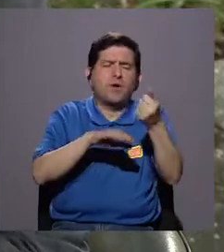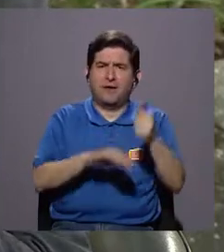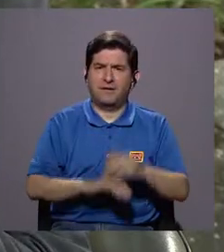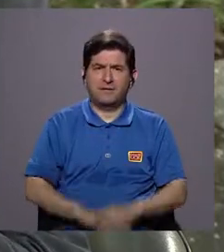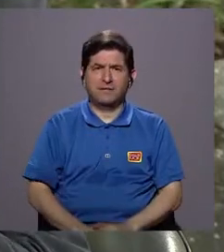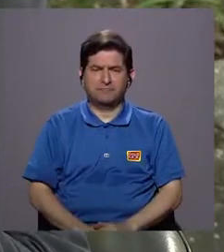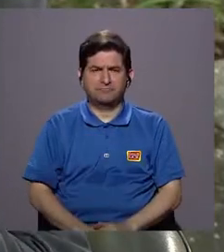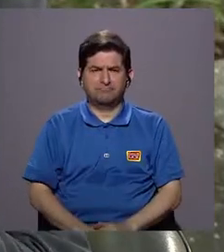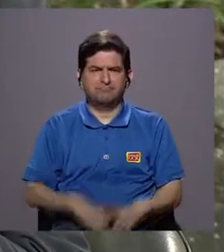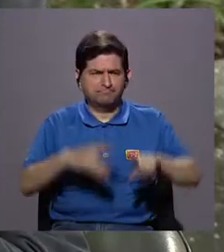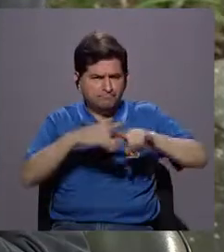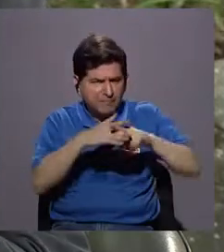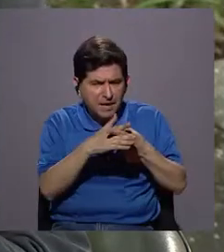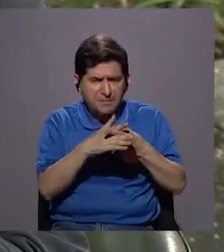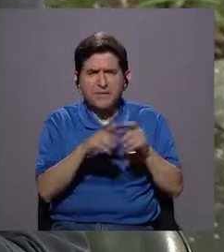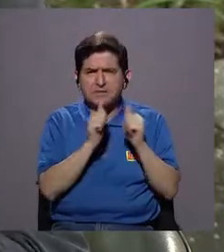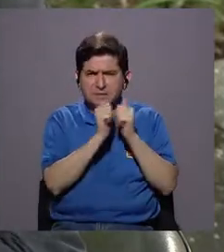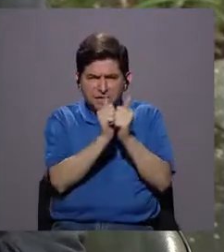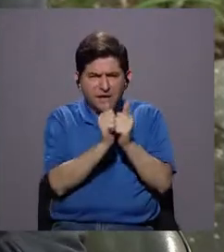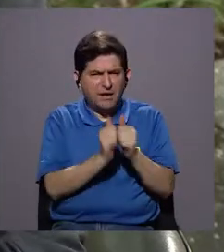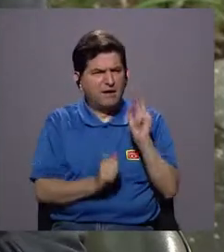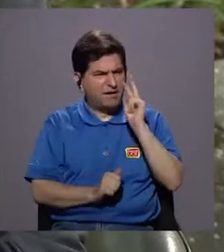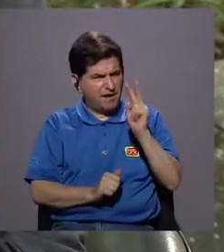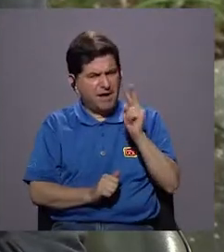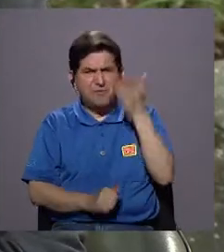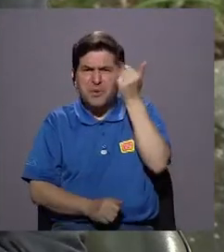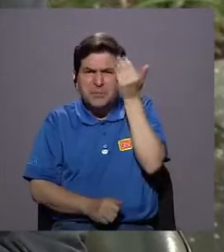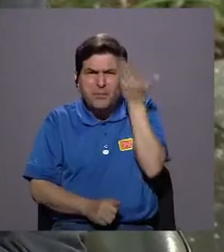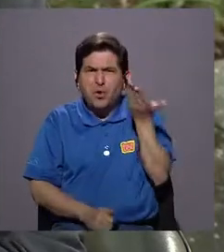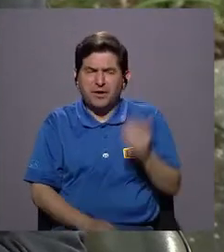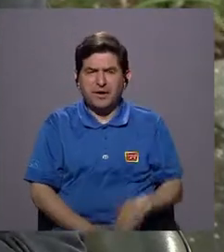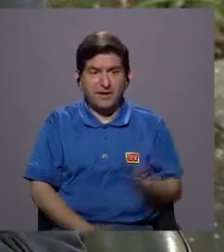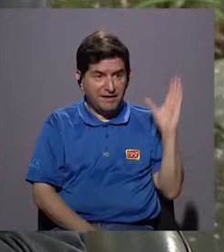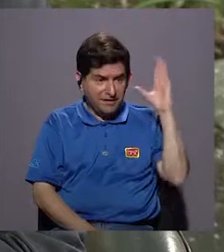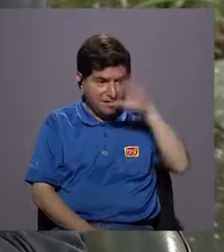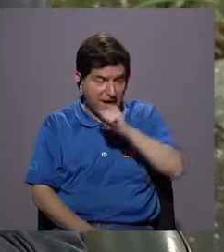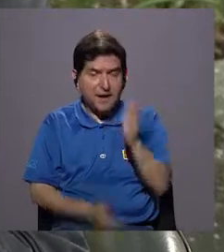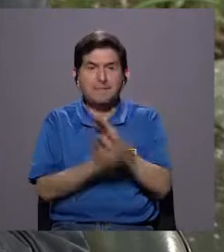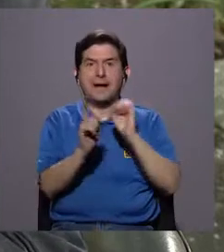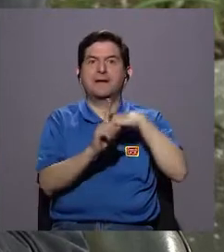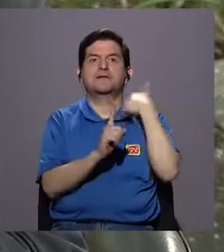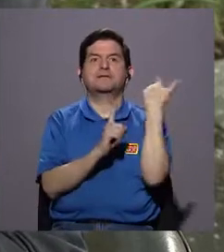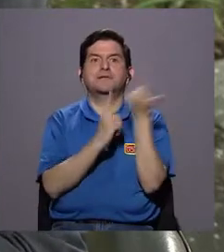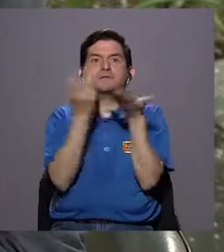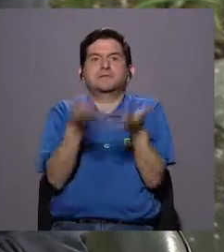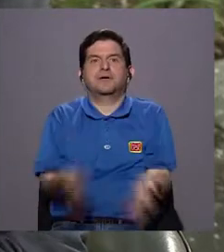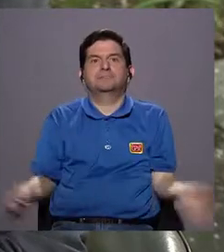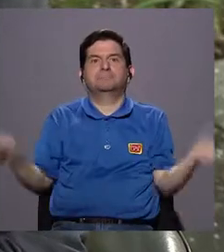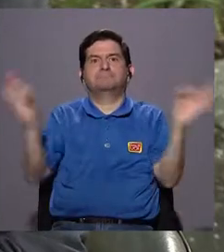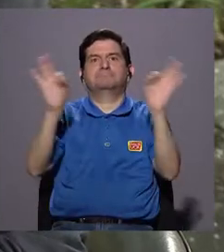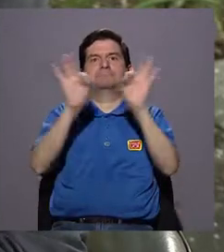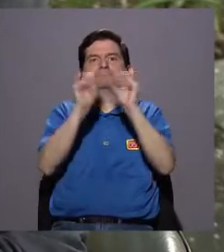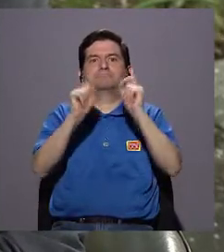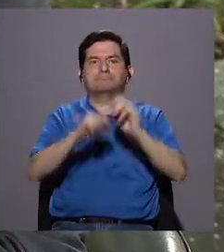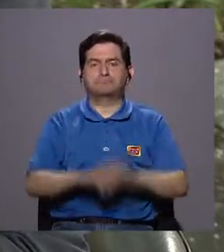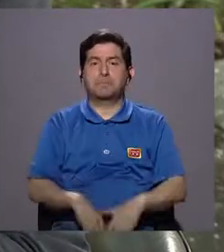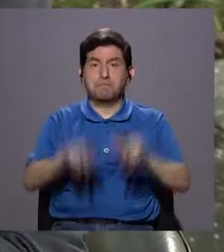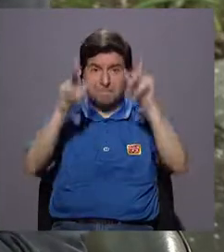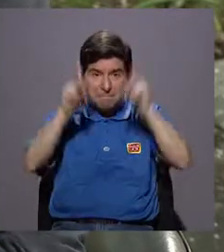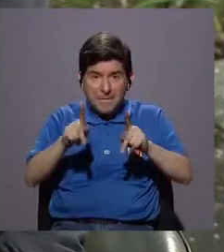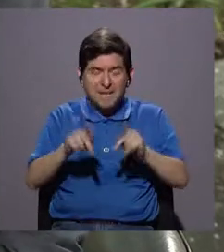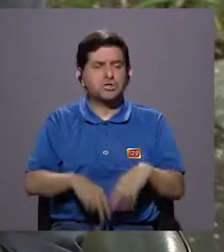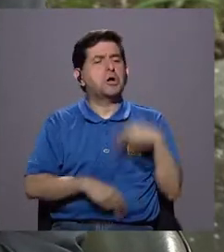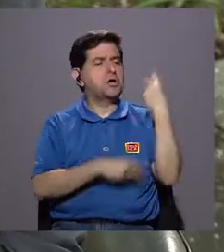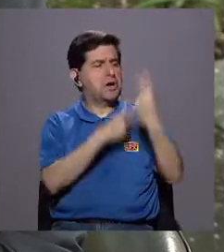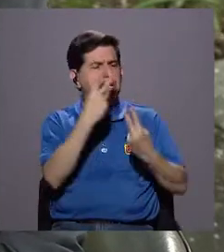sanarse. Y comenzamos junto con ella a ver por qué era esto y nos dimos cuenta que la parte social era un factor importantísimo. Gente que los